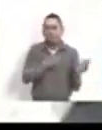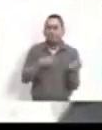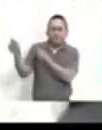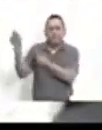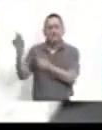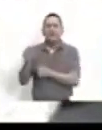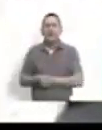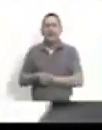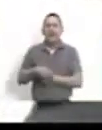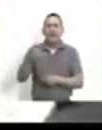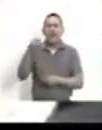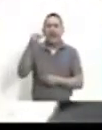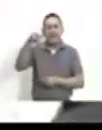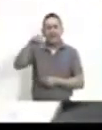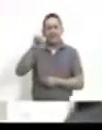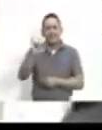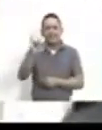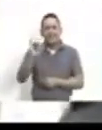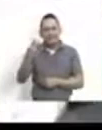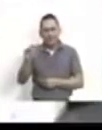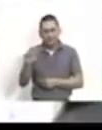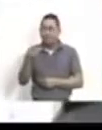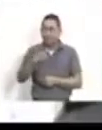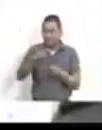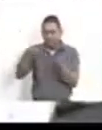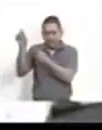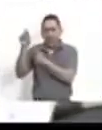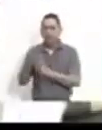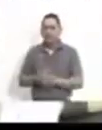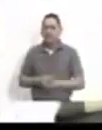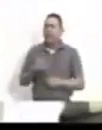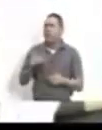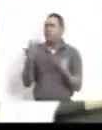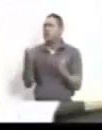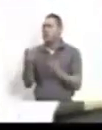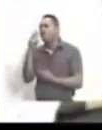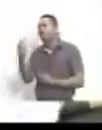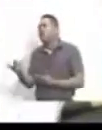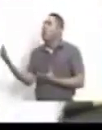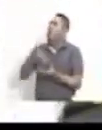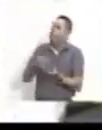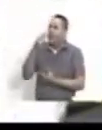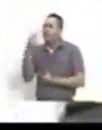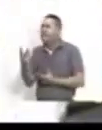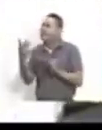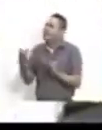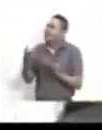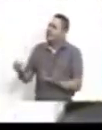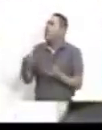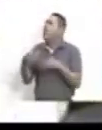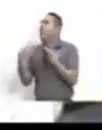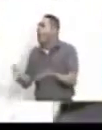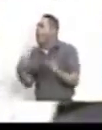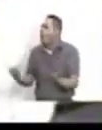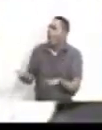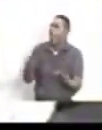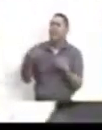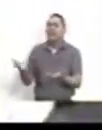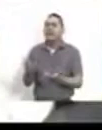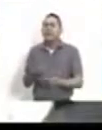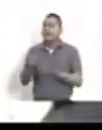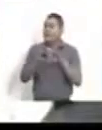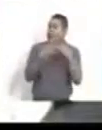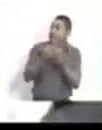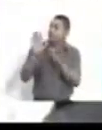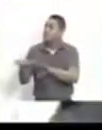Neiva. ¿Y se pide que se lo dejen ver otra vez? Sí, me gustaría volverlo a ver y saber cómo está la familia,